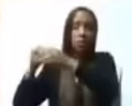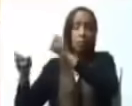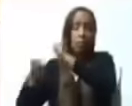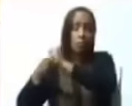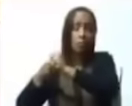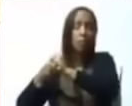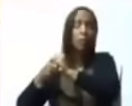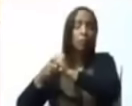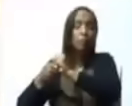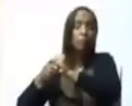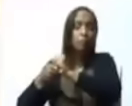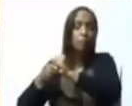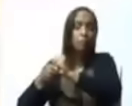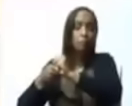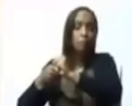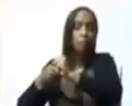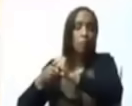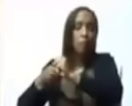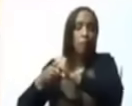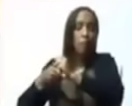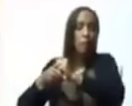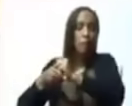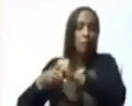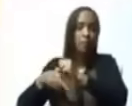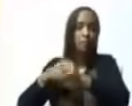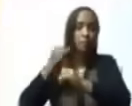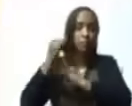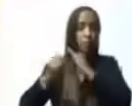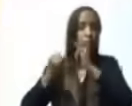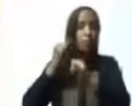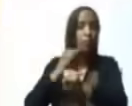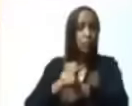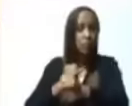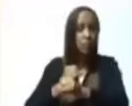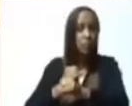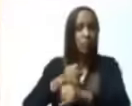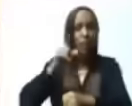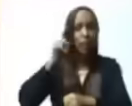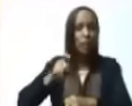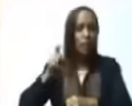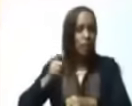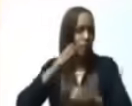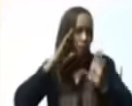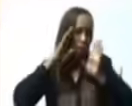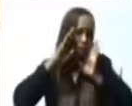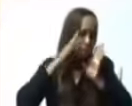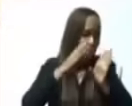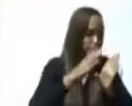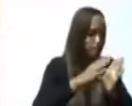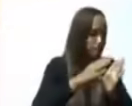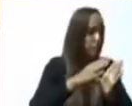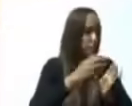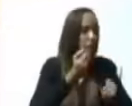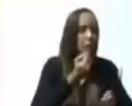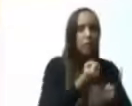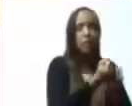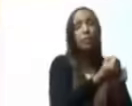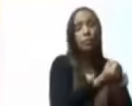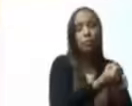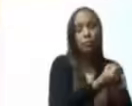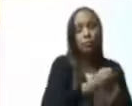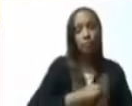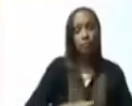1984 de triste recordación sobre todo para los que